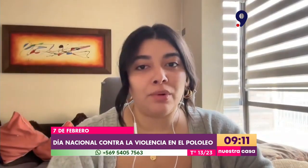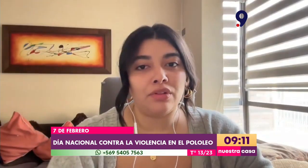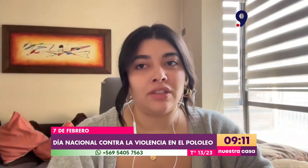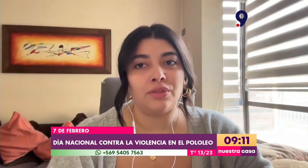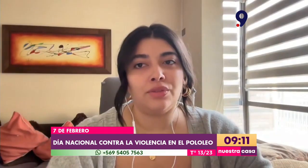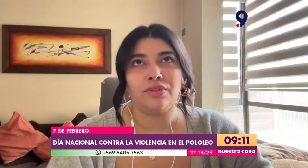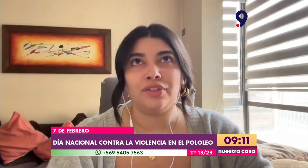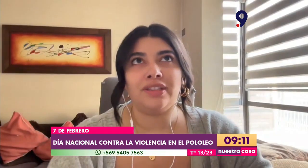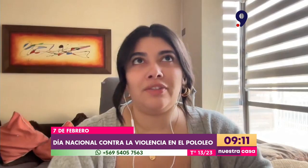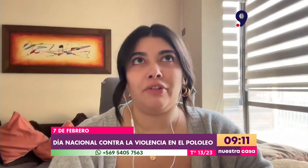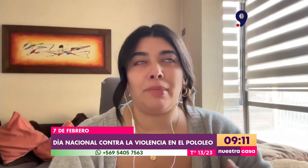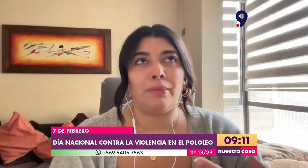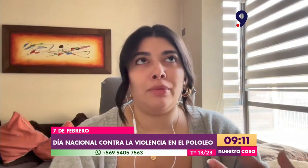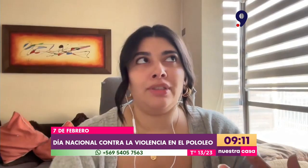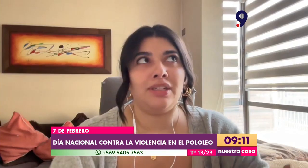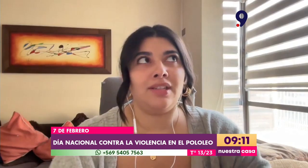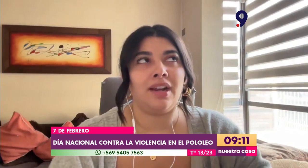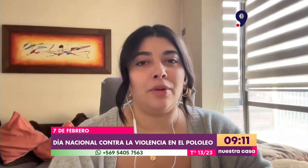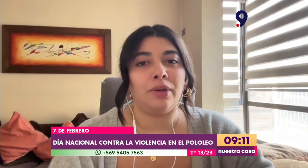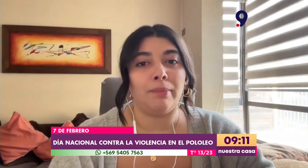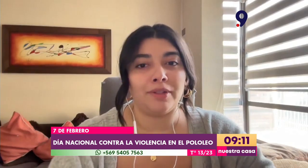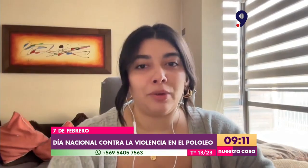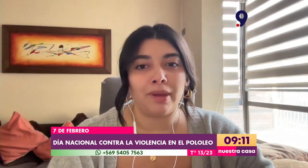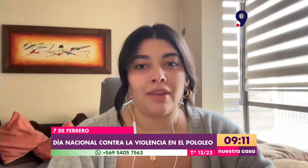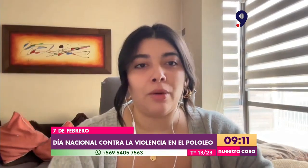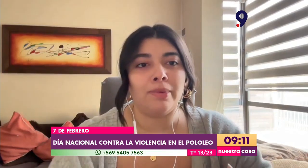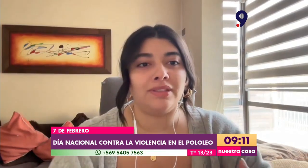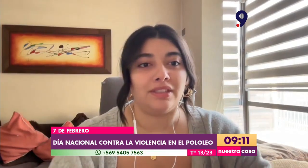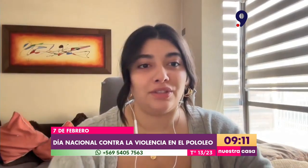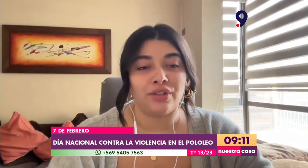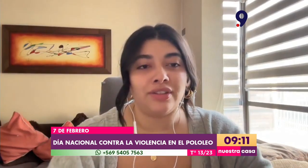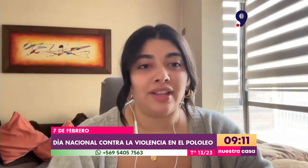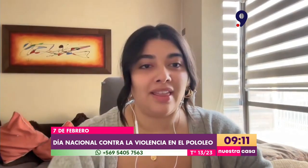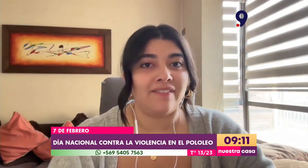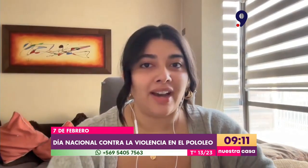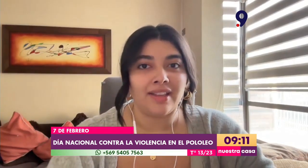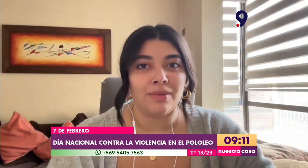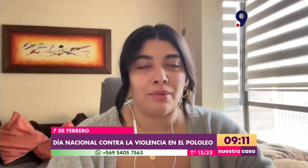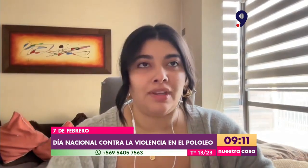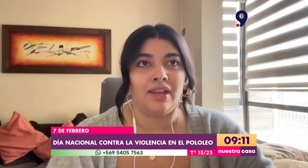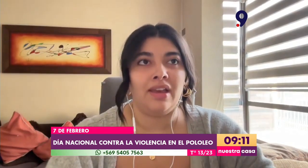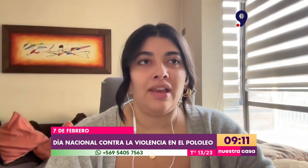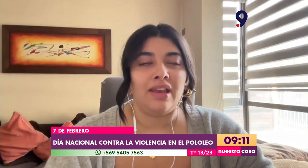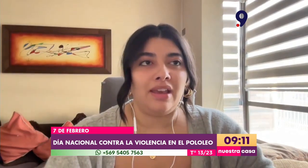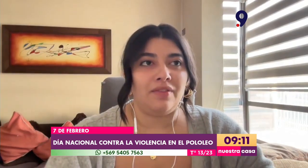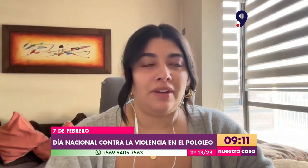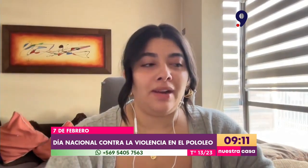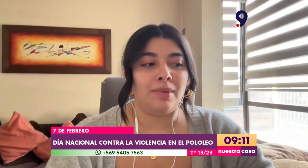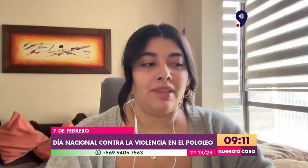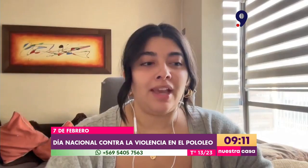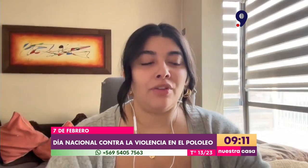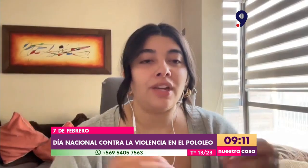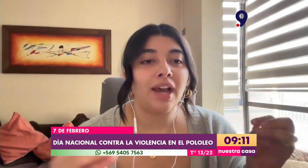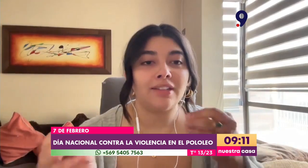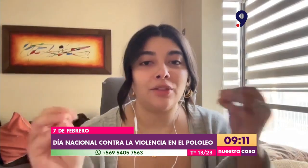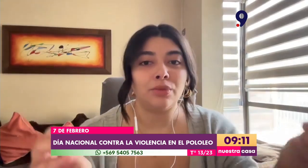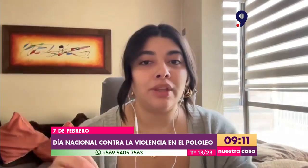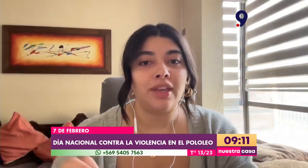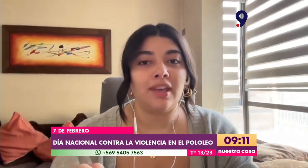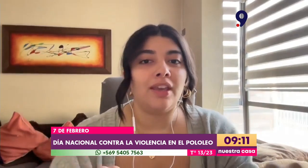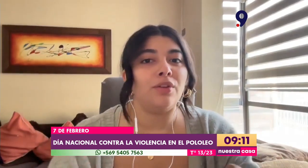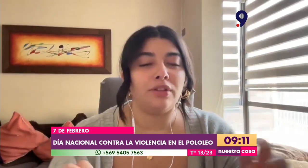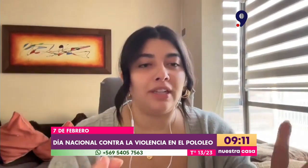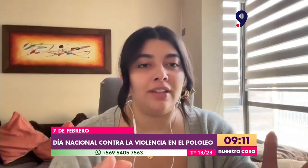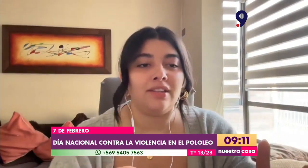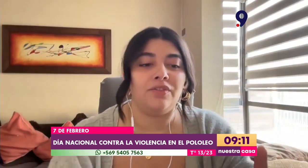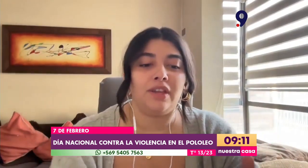identificar, por lo tanto nosotros ya transformamos nuestras charlas en un espacio más de conversación, de debate, porque finalmente hay otras actitudes